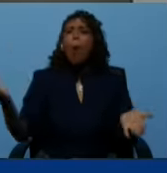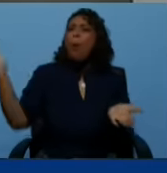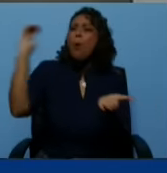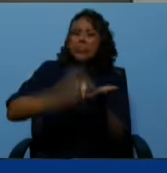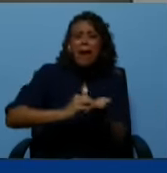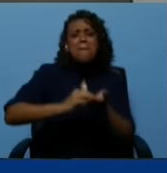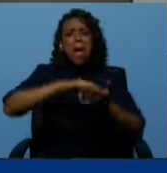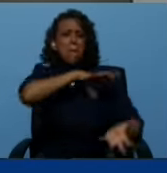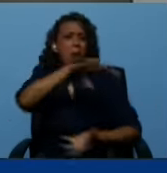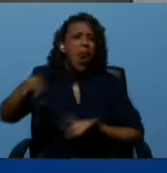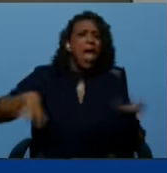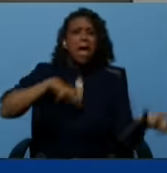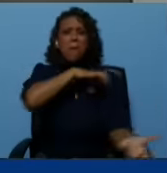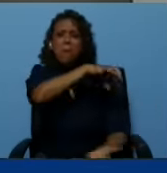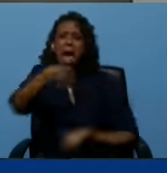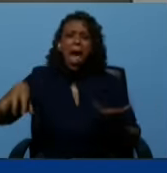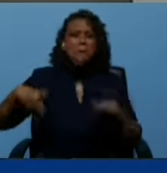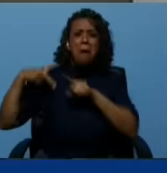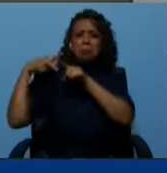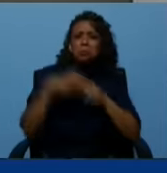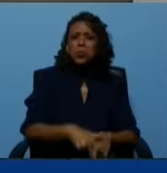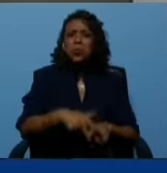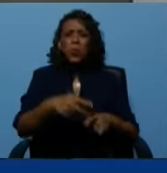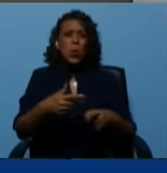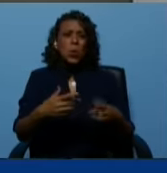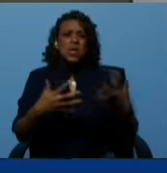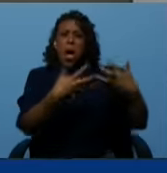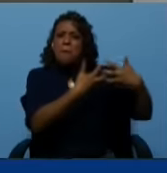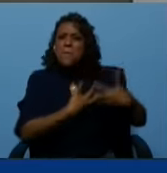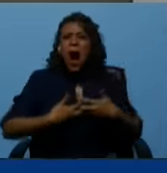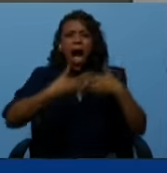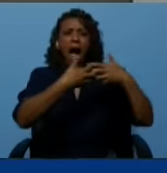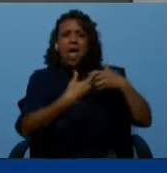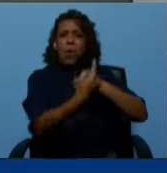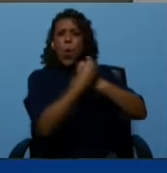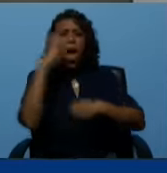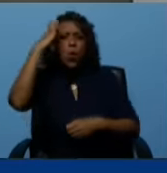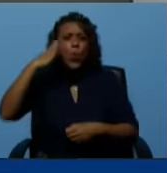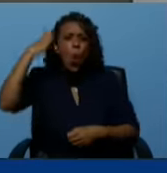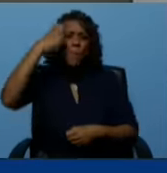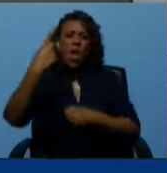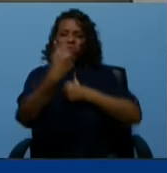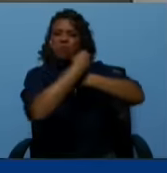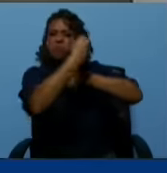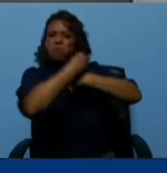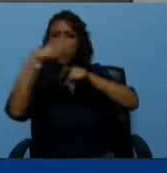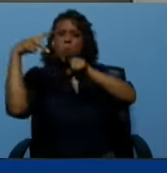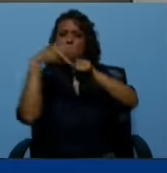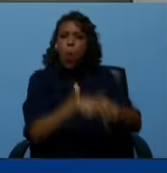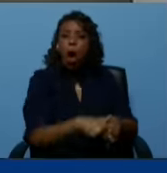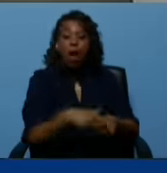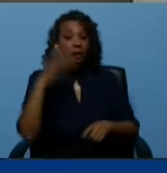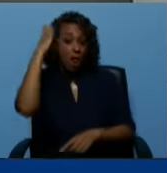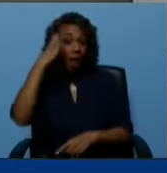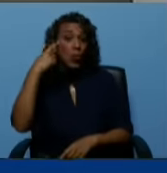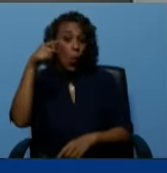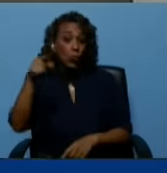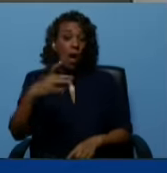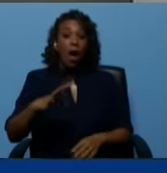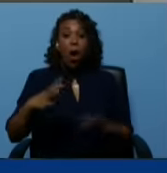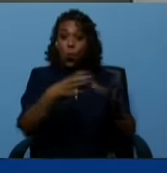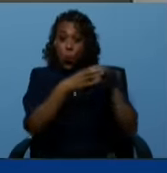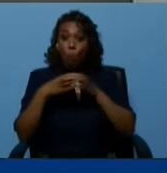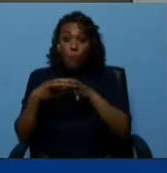convierta en un vasallo esclavo de los gringos ni de los europeos, de las élites europeas. Cuando digo europeo, élites